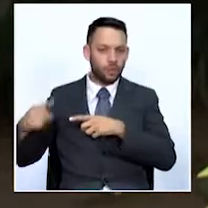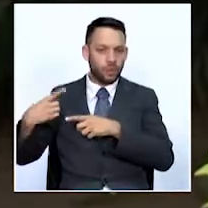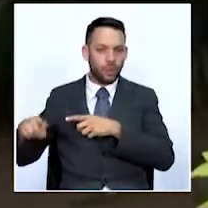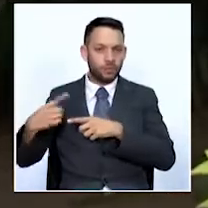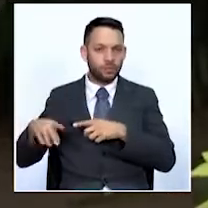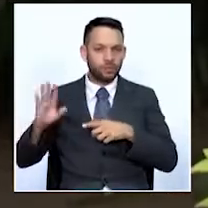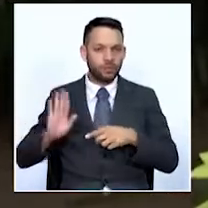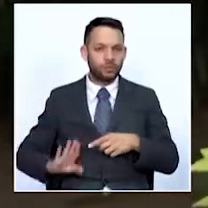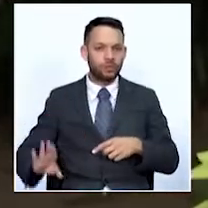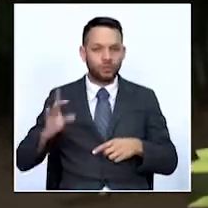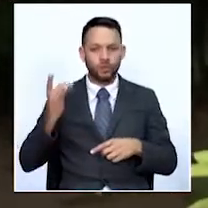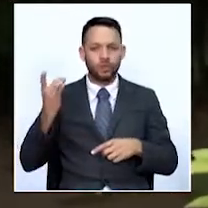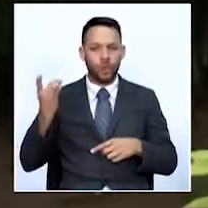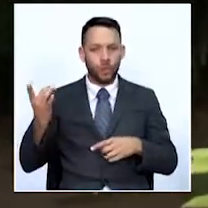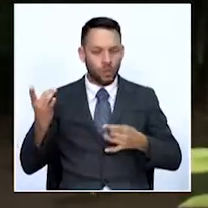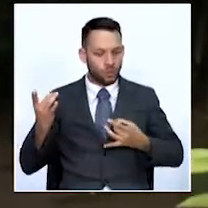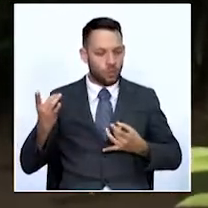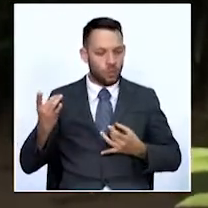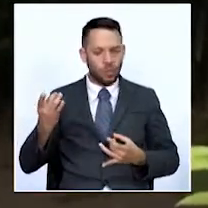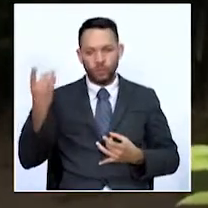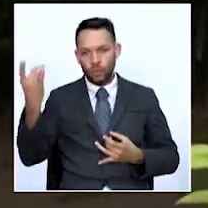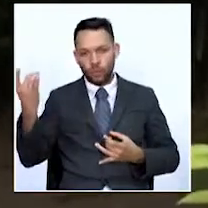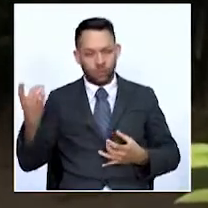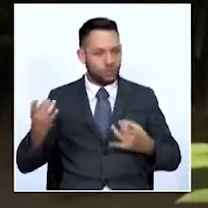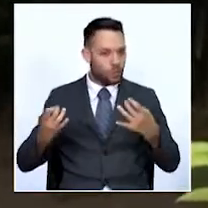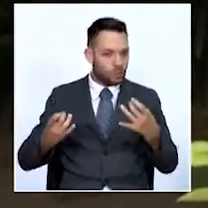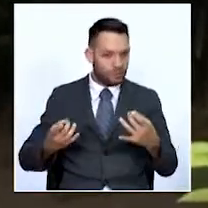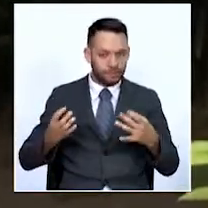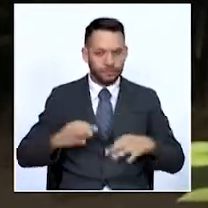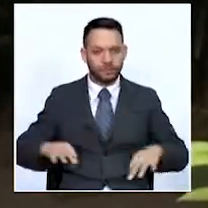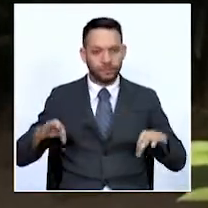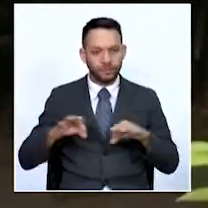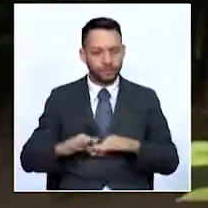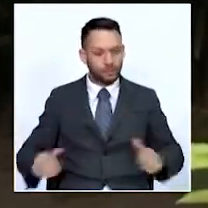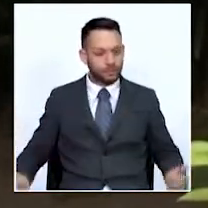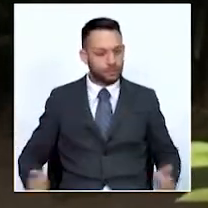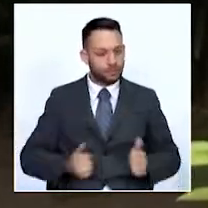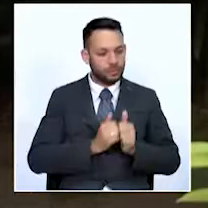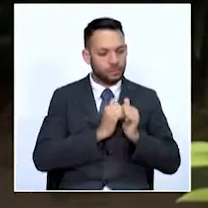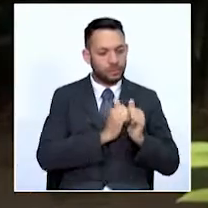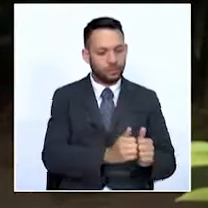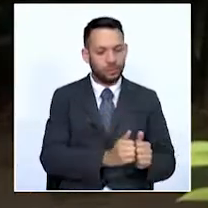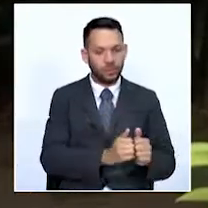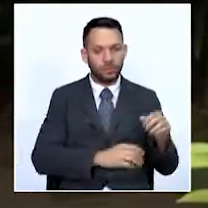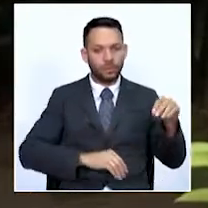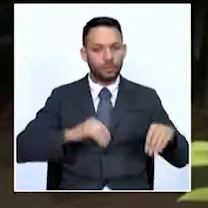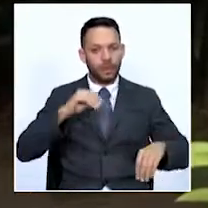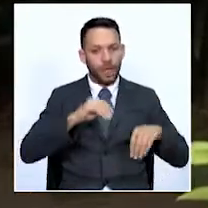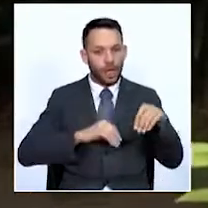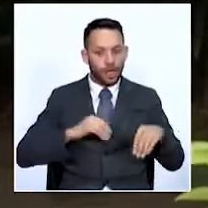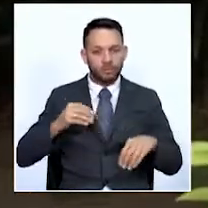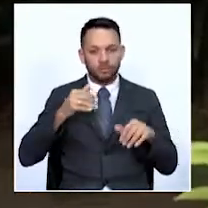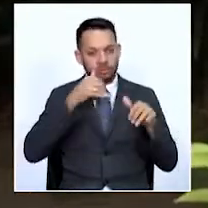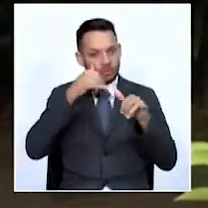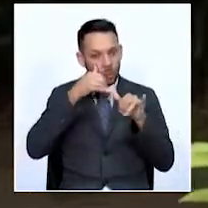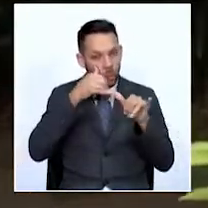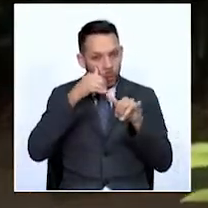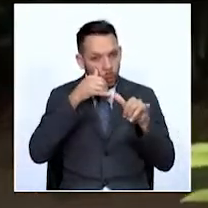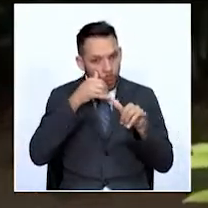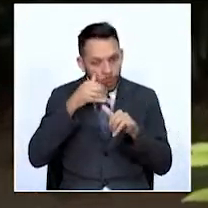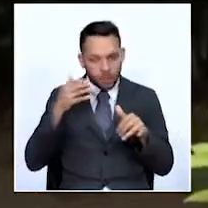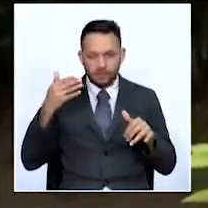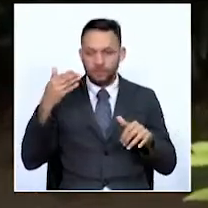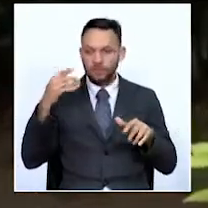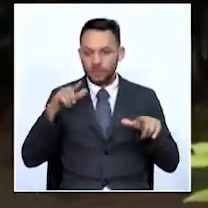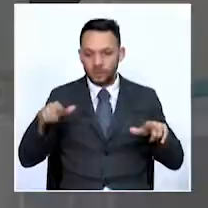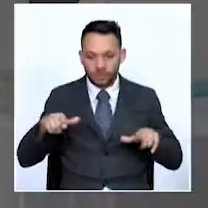es buscar la causa del dolor. Es acompañar al paciente con los diferentes exámenes de laboratorio, porque los exámenes